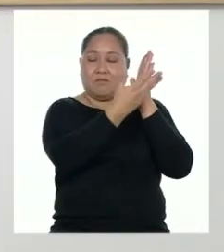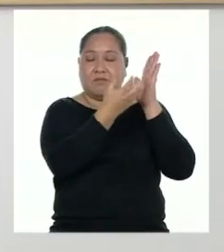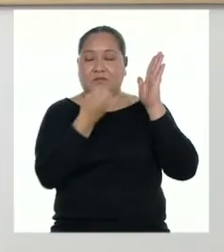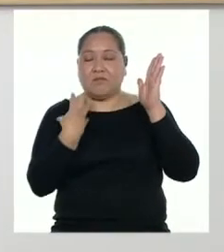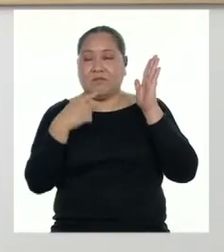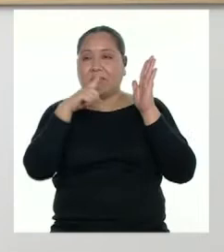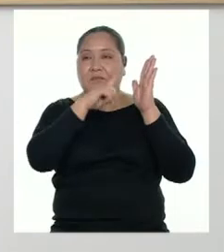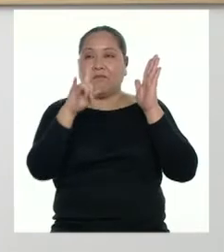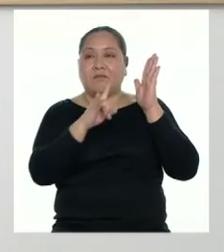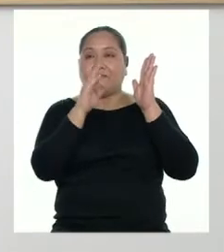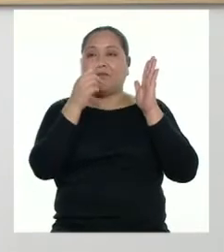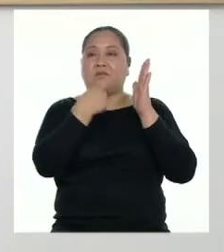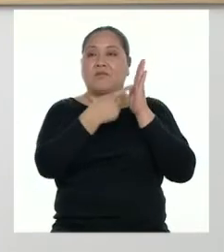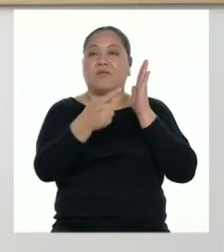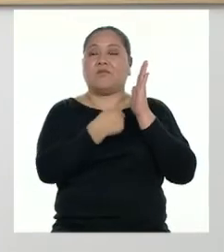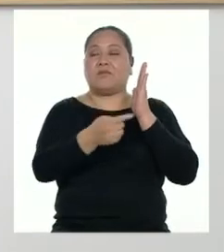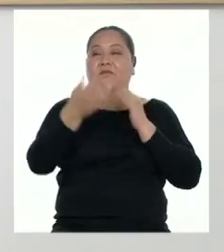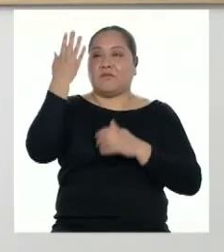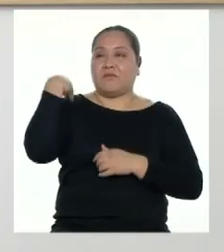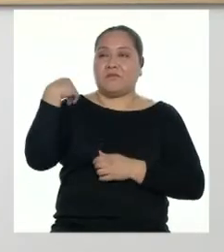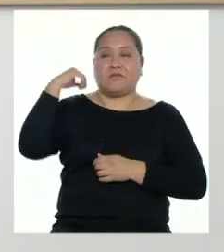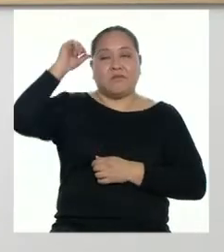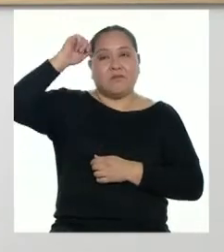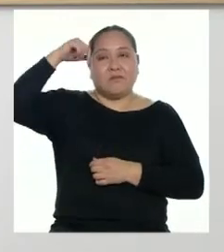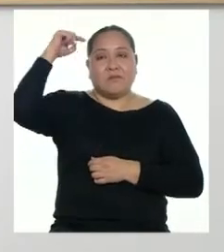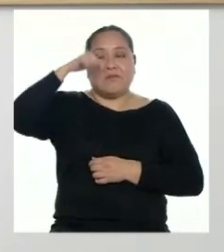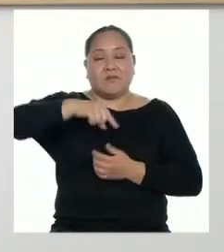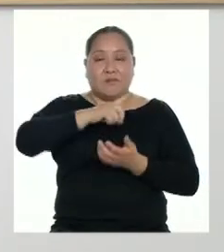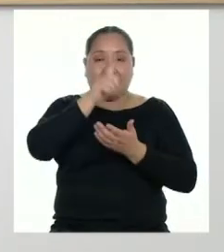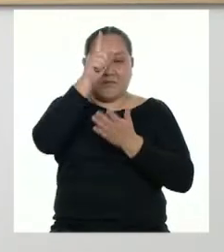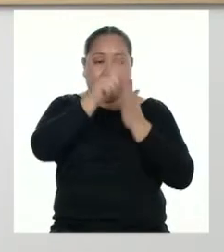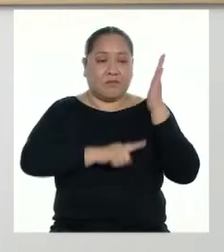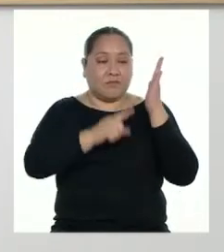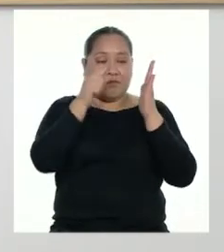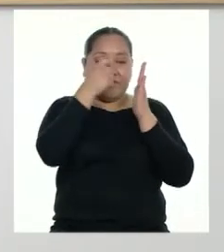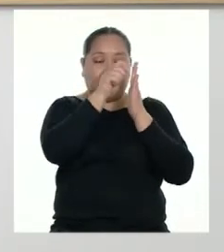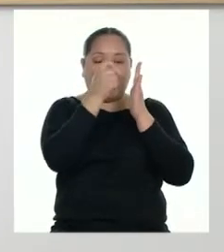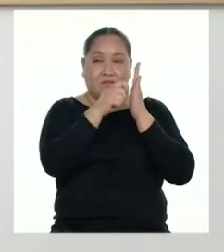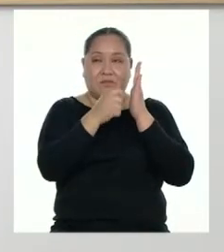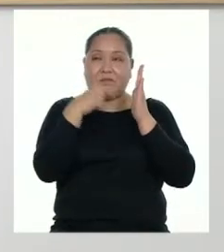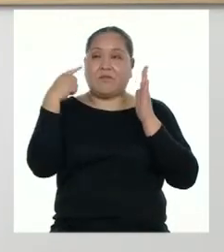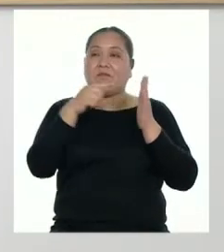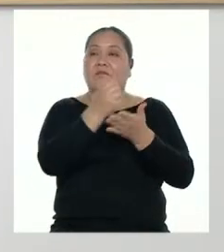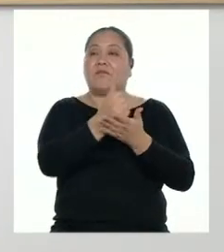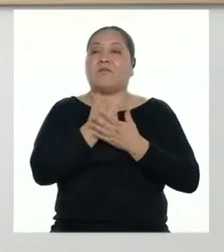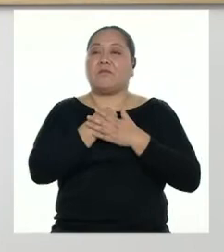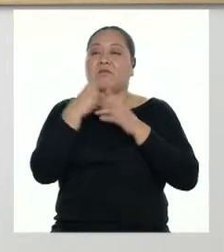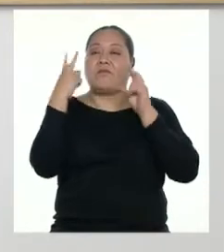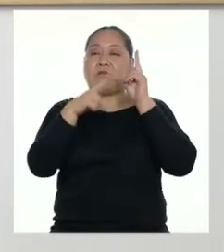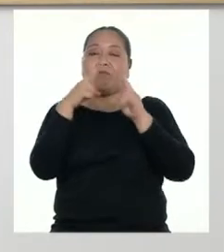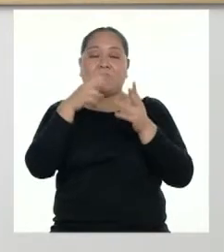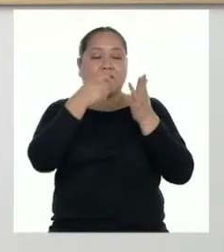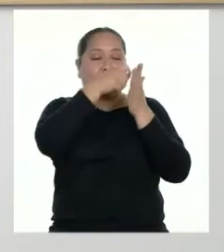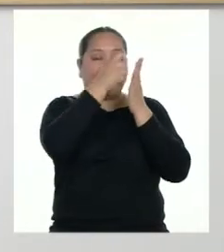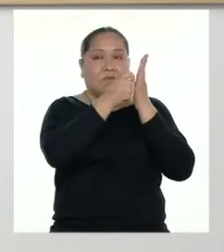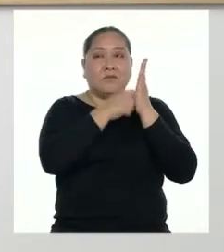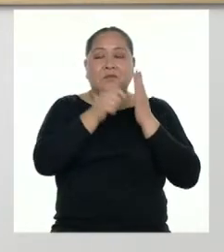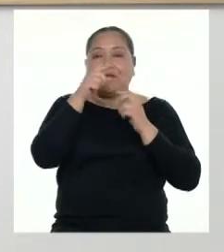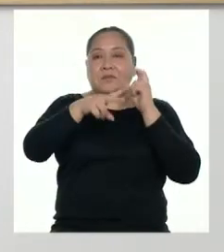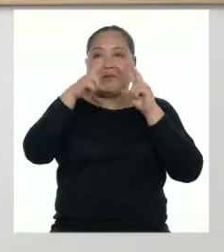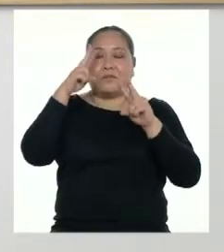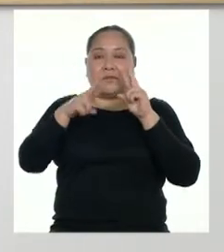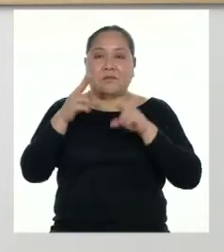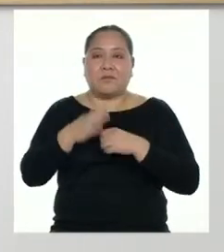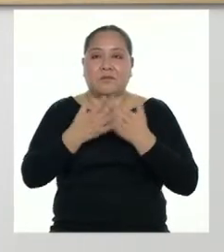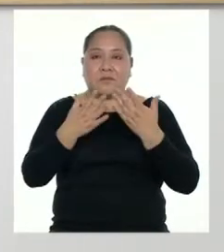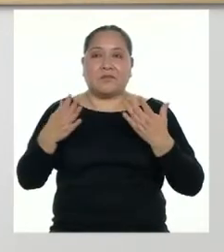empleamos la semana pasada. Repasemos esta lista que nos permitió revisar nuestro texto y los criterios que